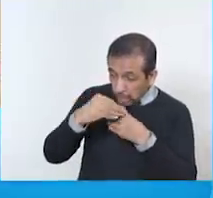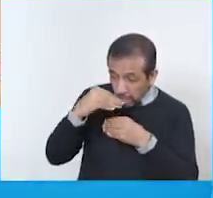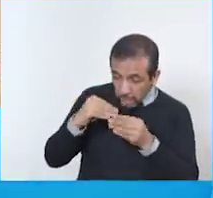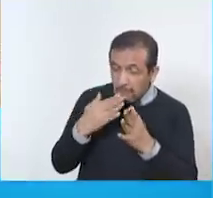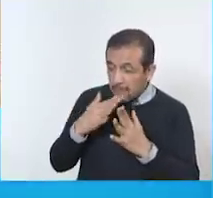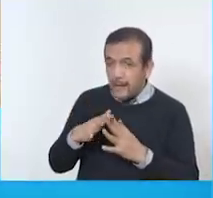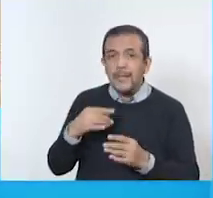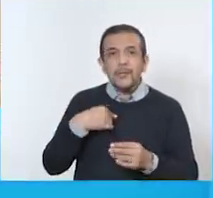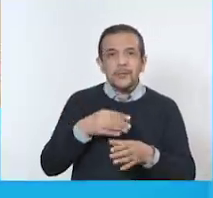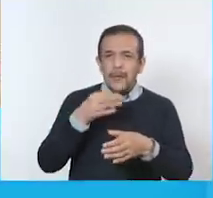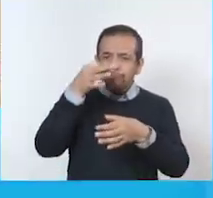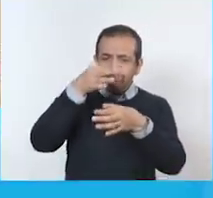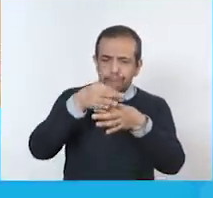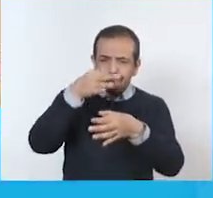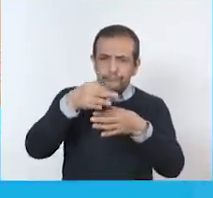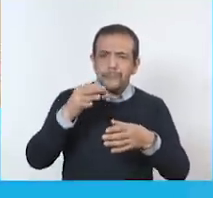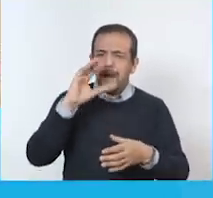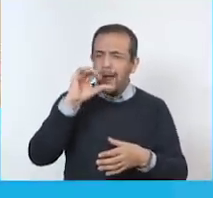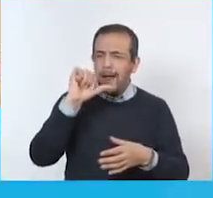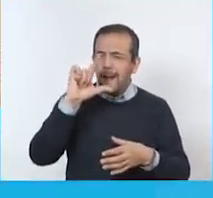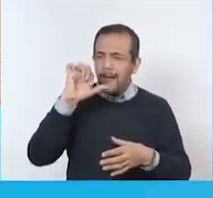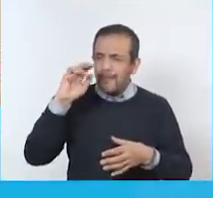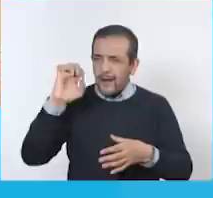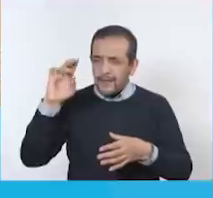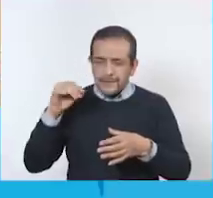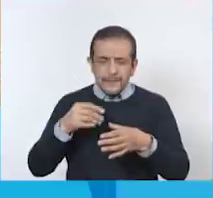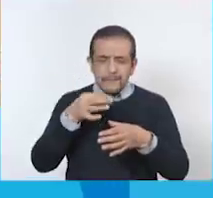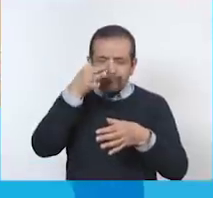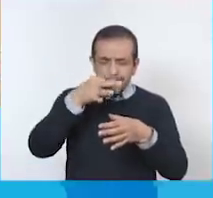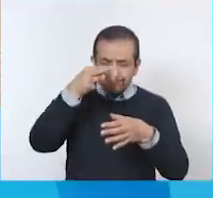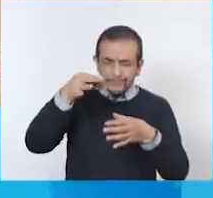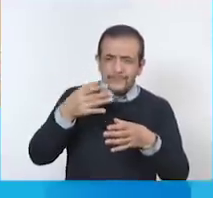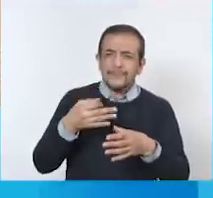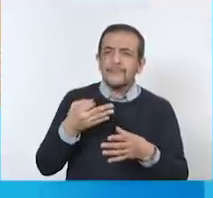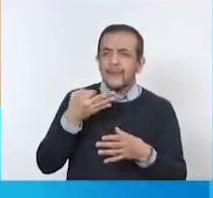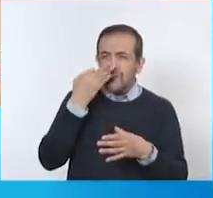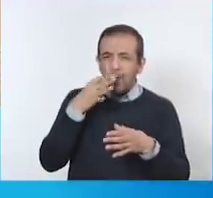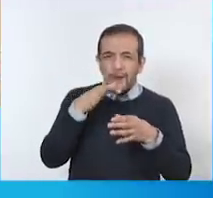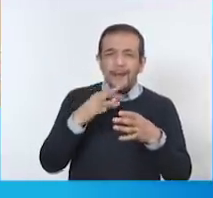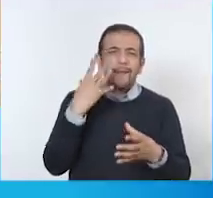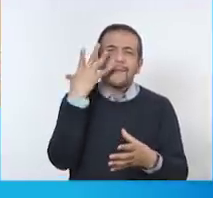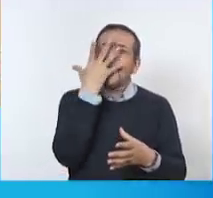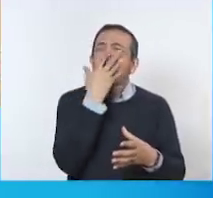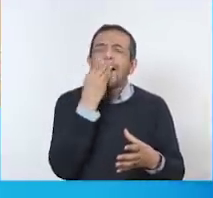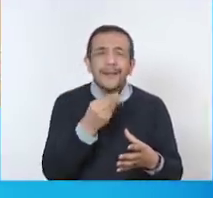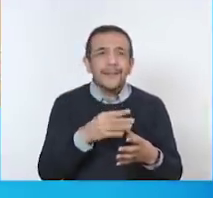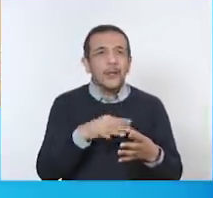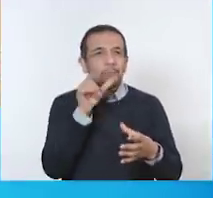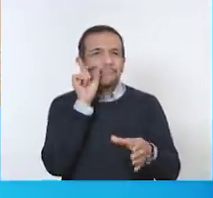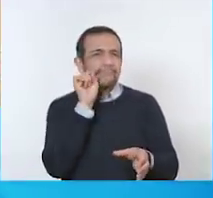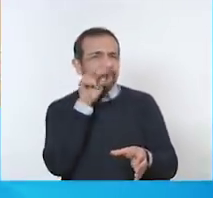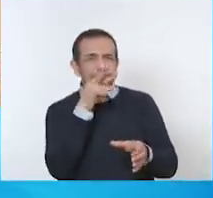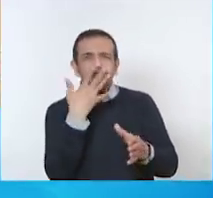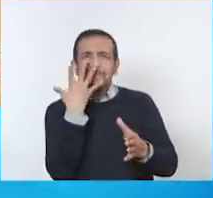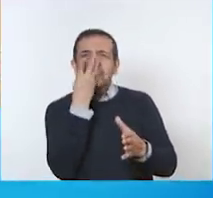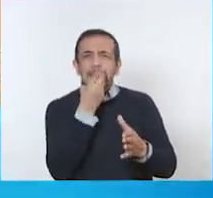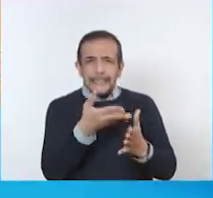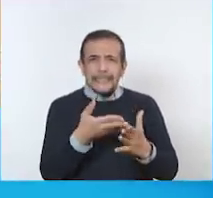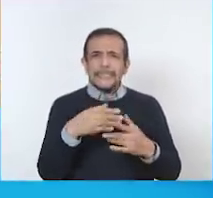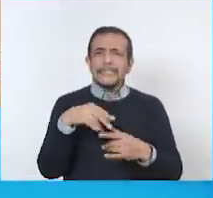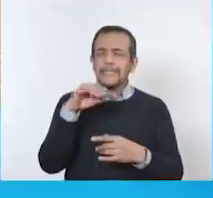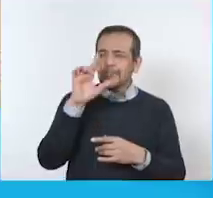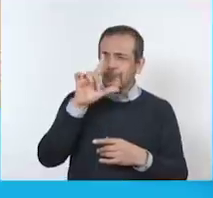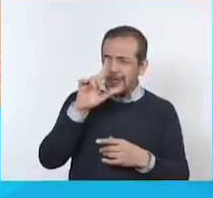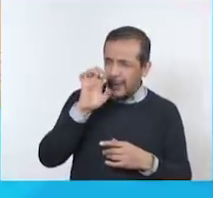sus alcatraces. ¡No, hombre, quedó bárbaro! Y no se le sale nadita de agua. ¡Precioso con sus alcatraces,